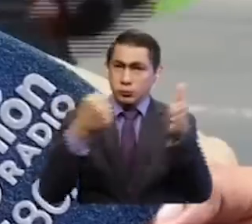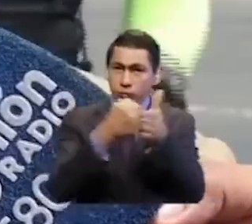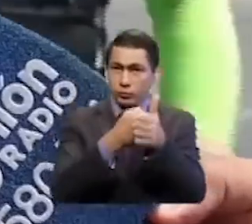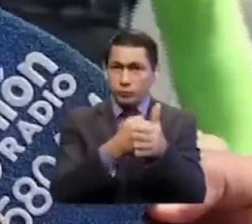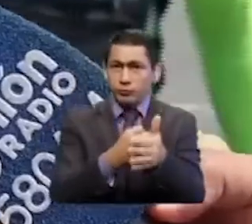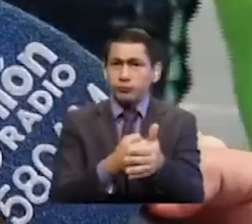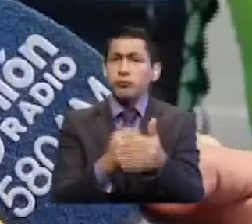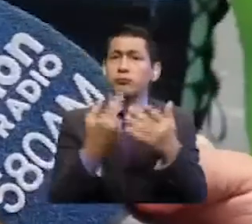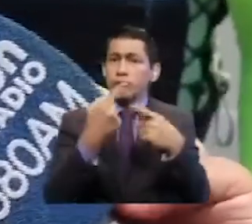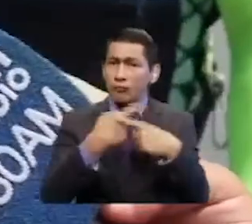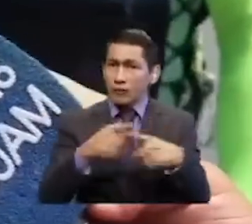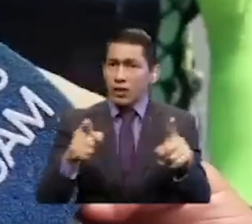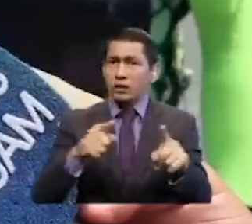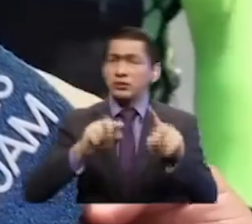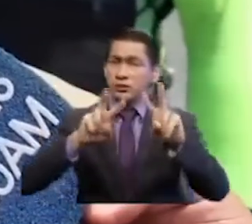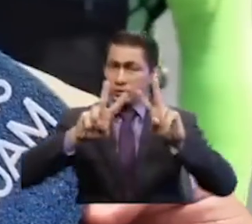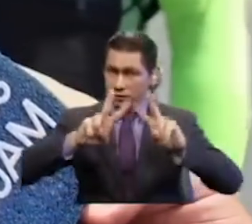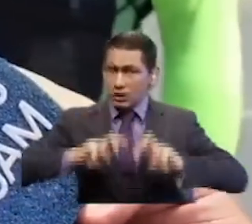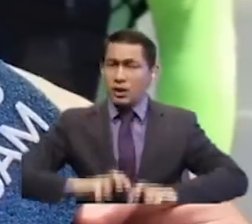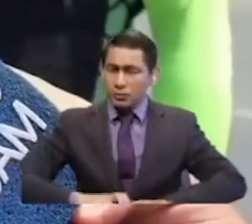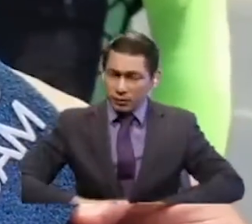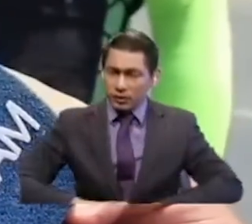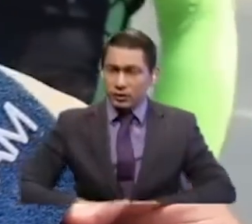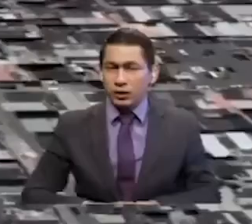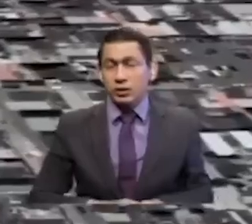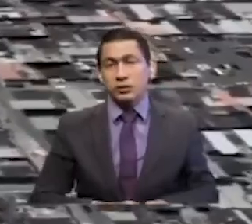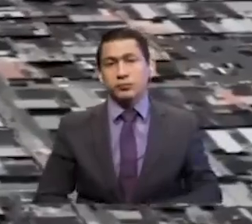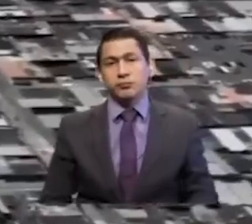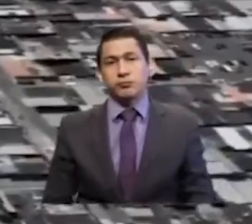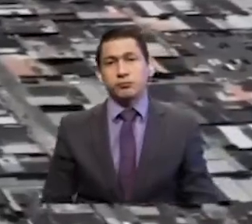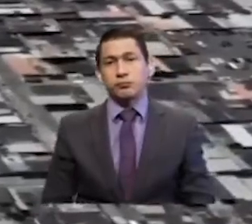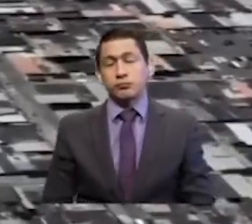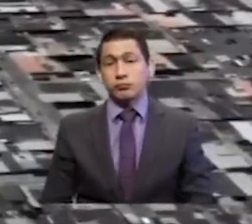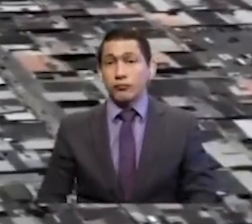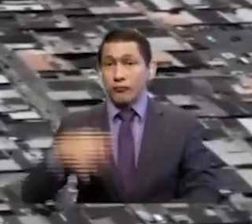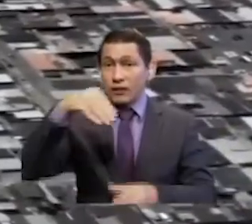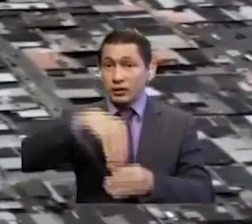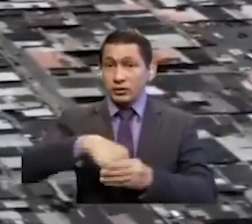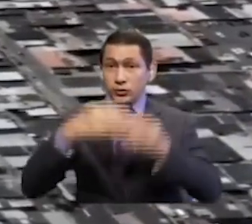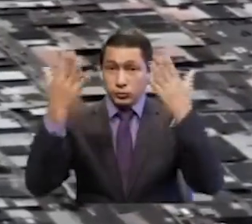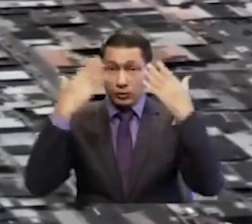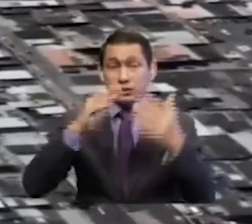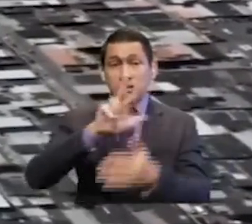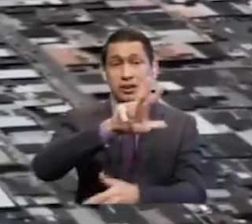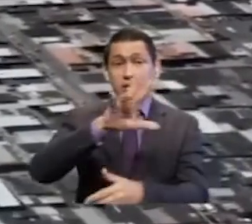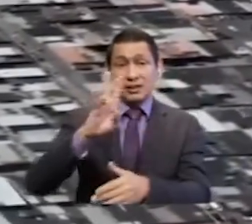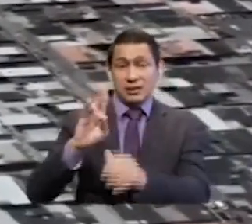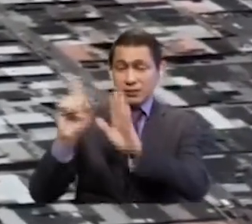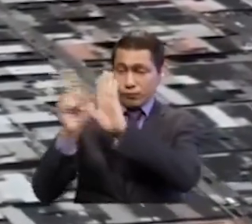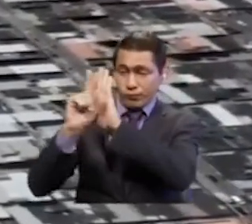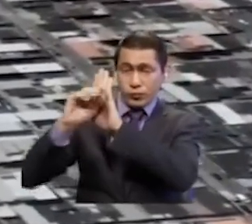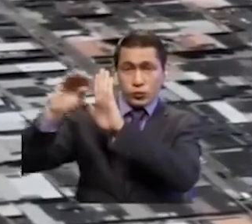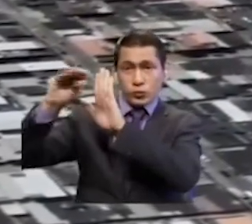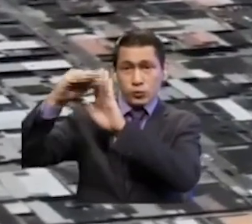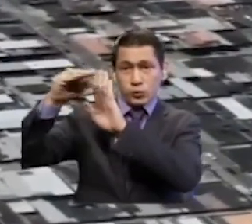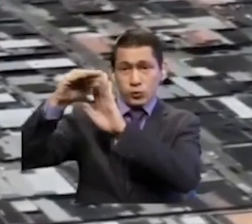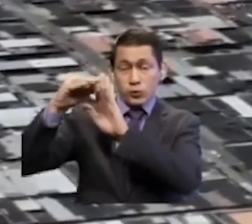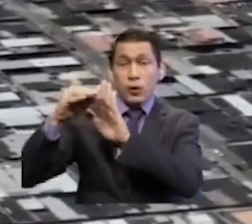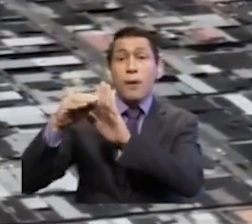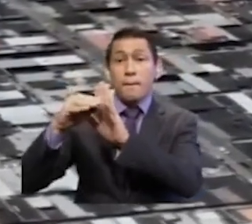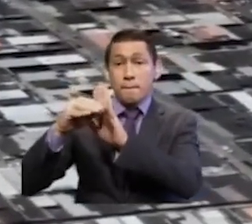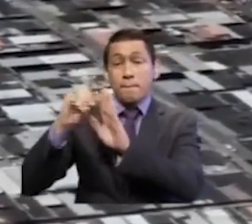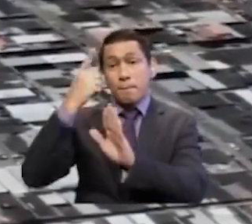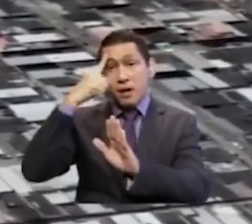situación, se lo hará, pero si no, se tendrán que realizar las sanciones necesarias. En Guayaquil existen 37 radares operativos con capacidad